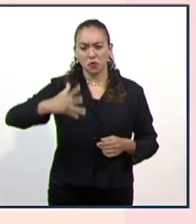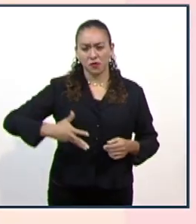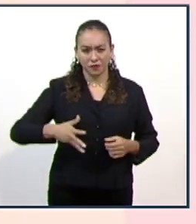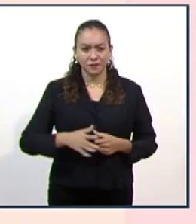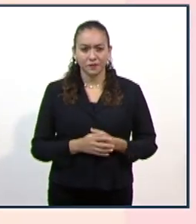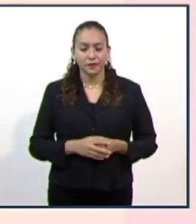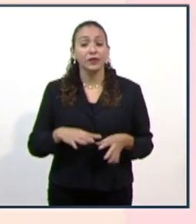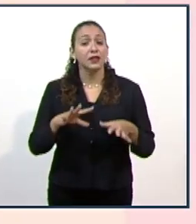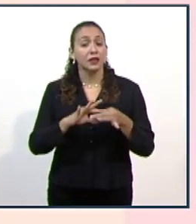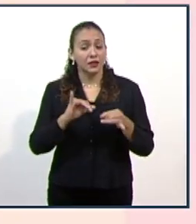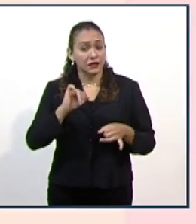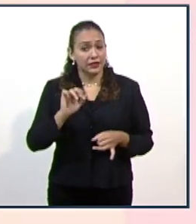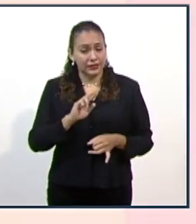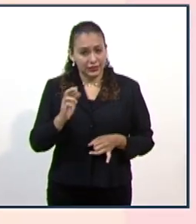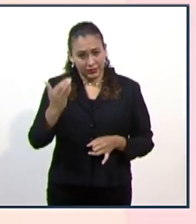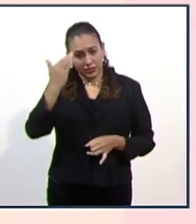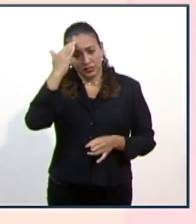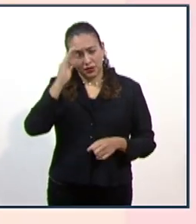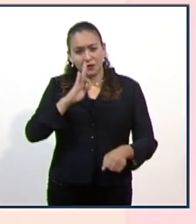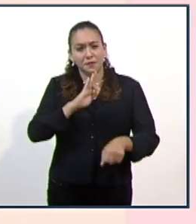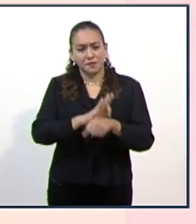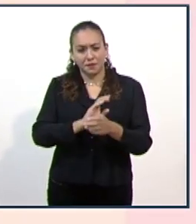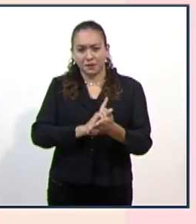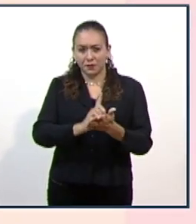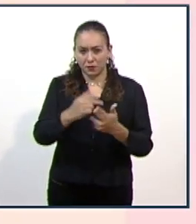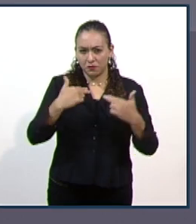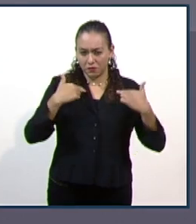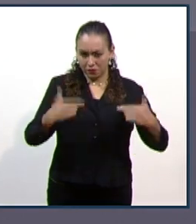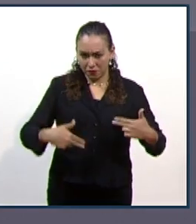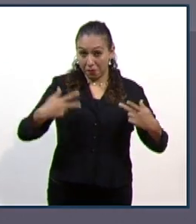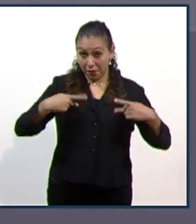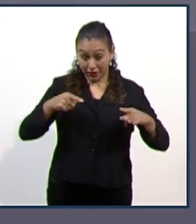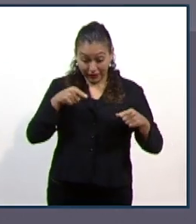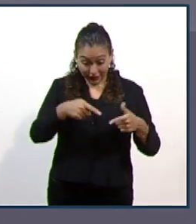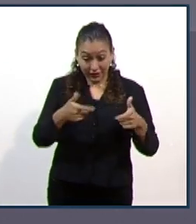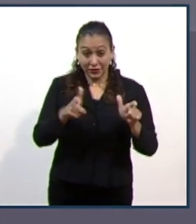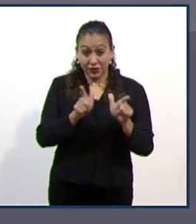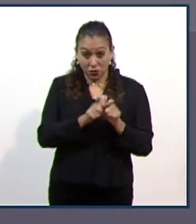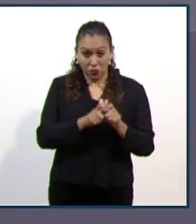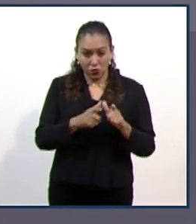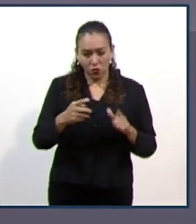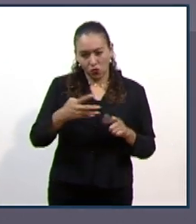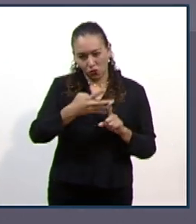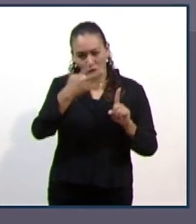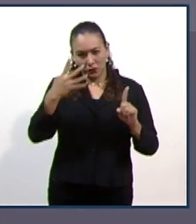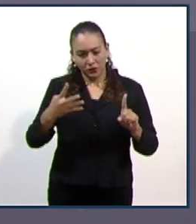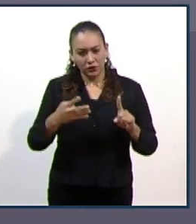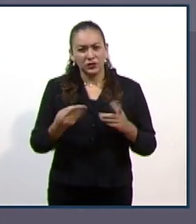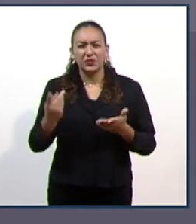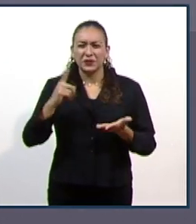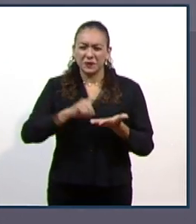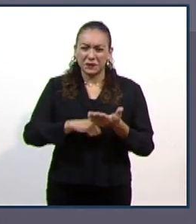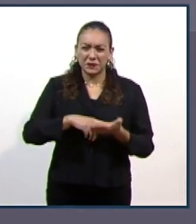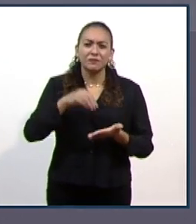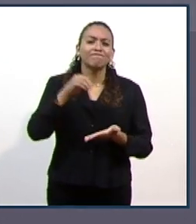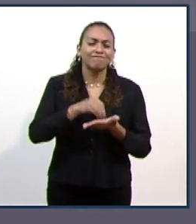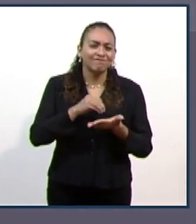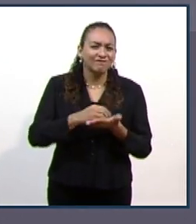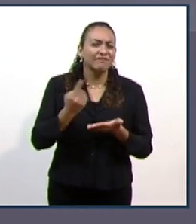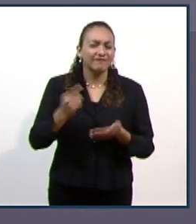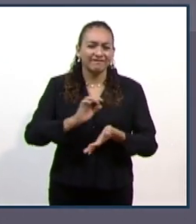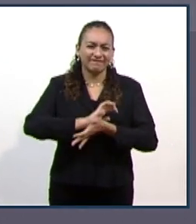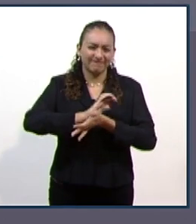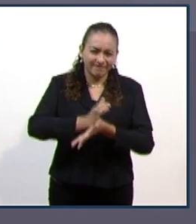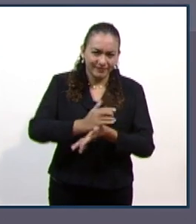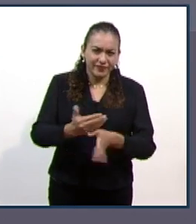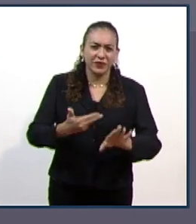significativos en el reconocimiento y protección de los derechos de este sector de la población, persiste la discriminación,